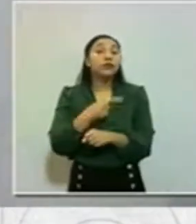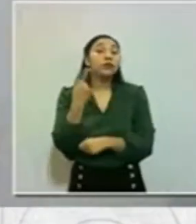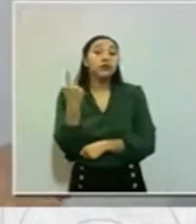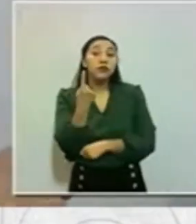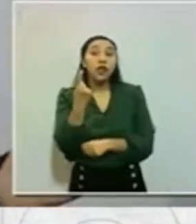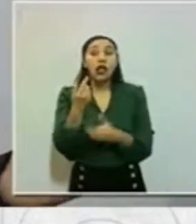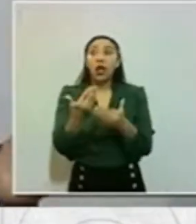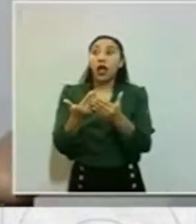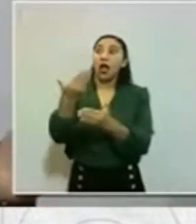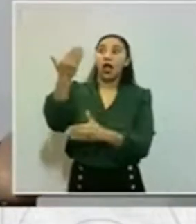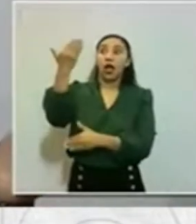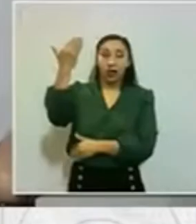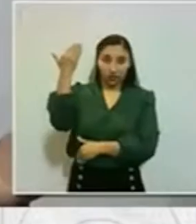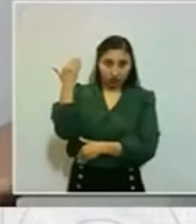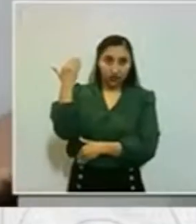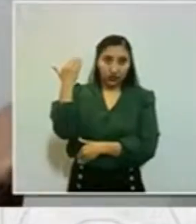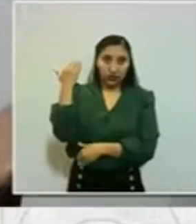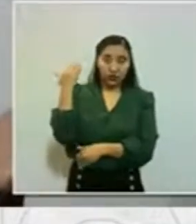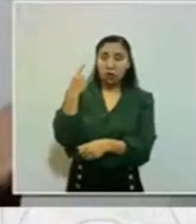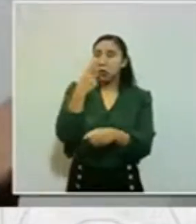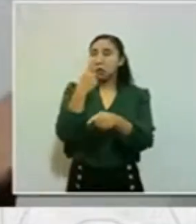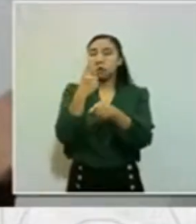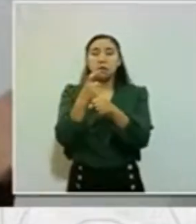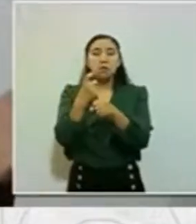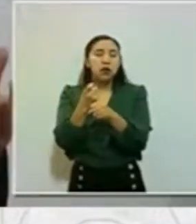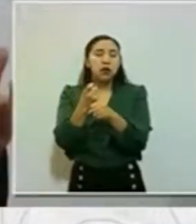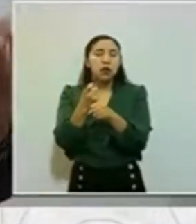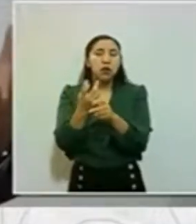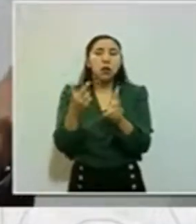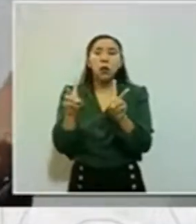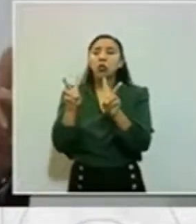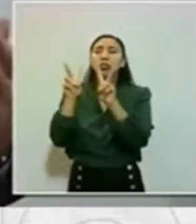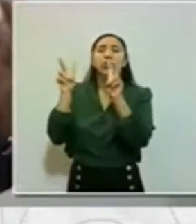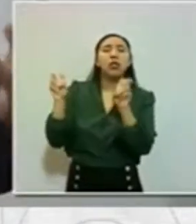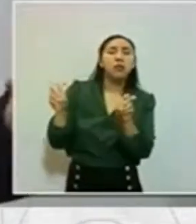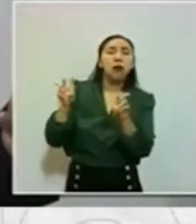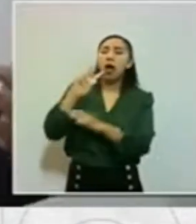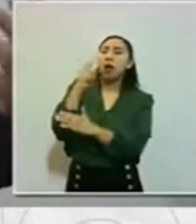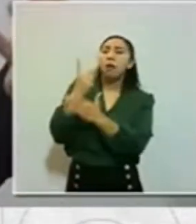porque en un primer momento fue un tema nada más